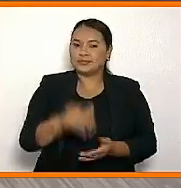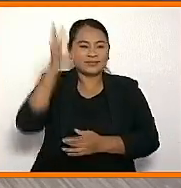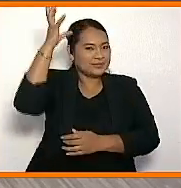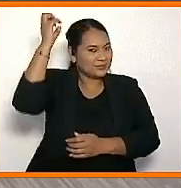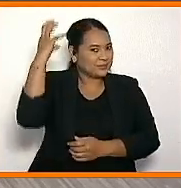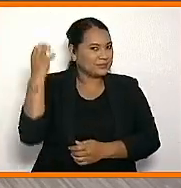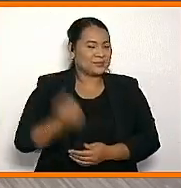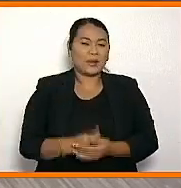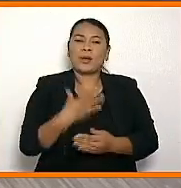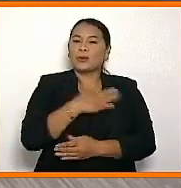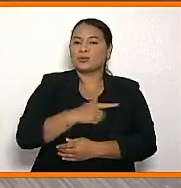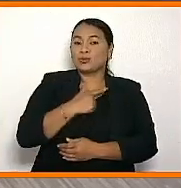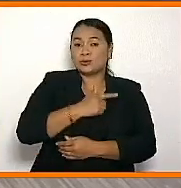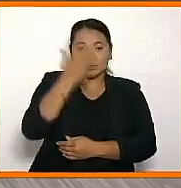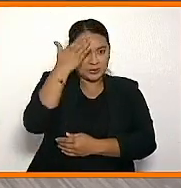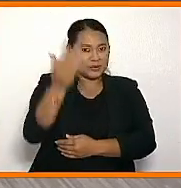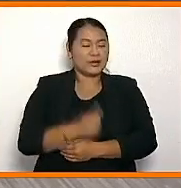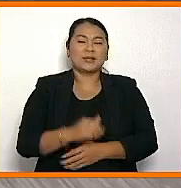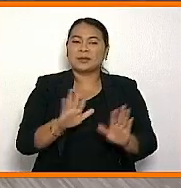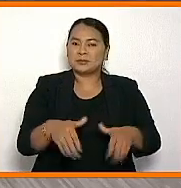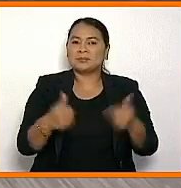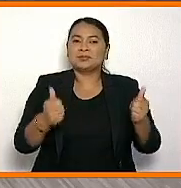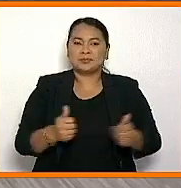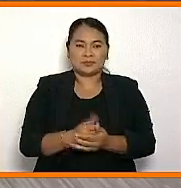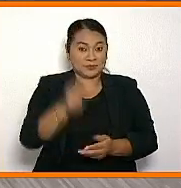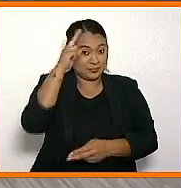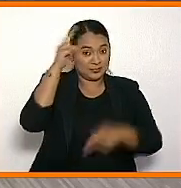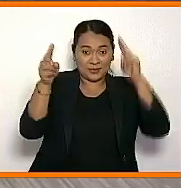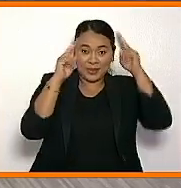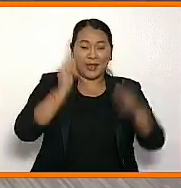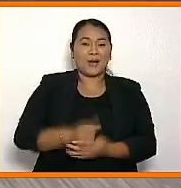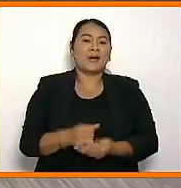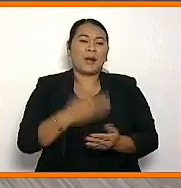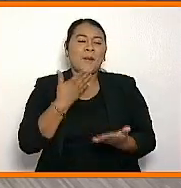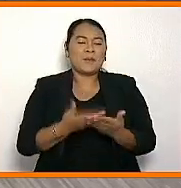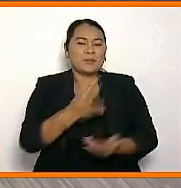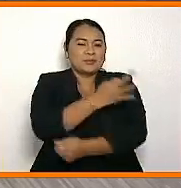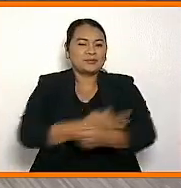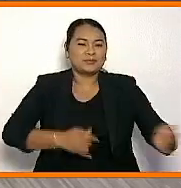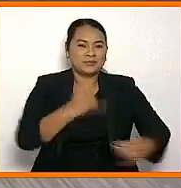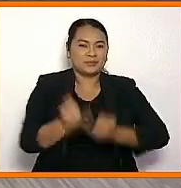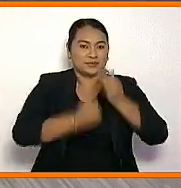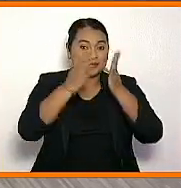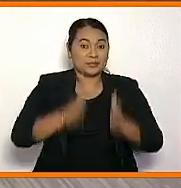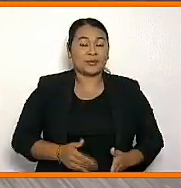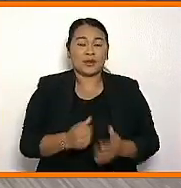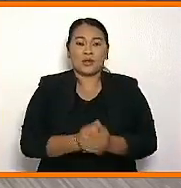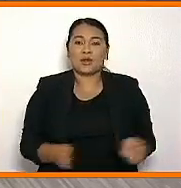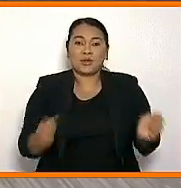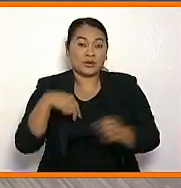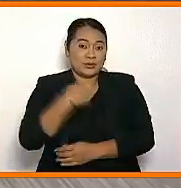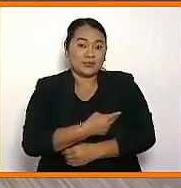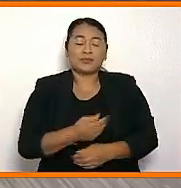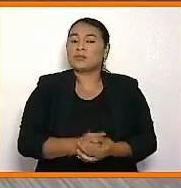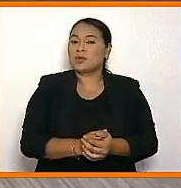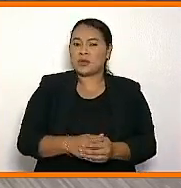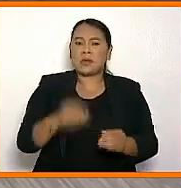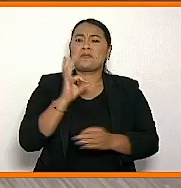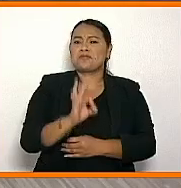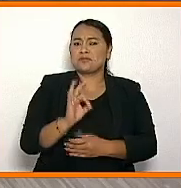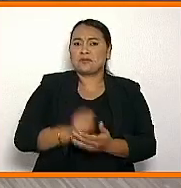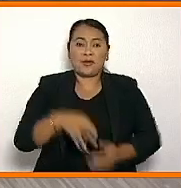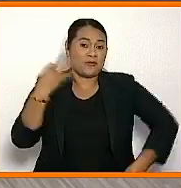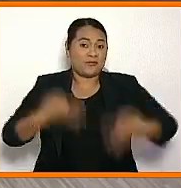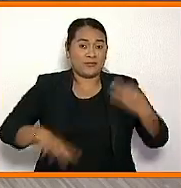Un placer saludarte, Jasmine, ¿cómo estás? Hola Madeline, muy buenas tardes a cada uno de nuestros jugadores. Nos encontramos felices con la grata compañía de